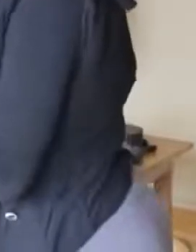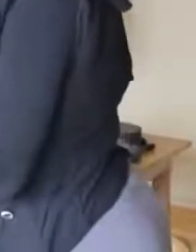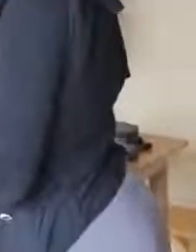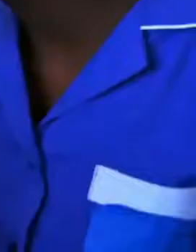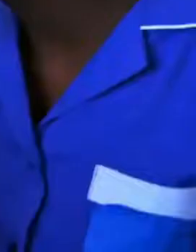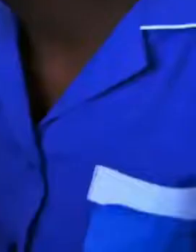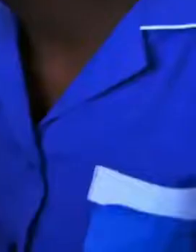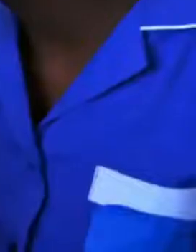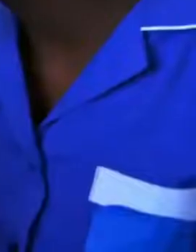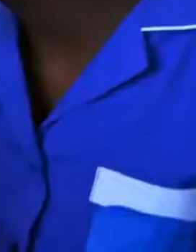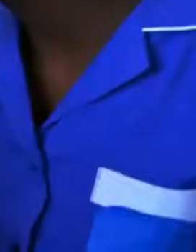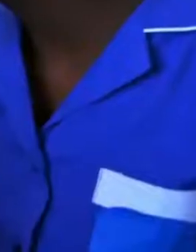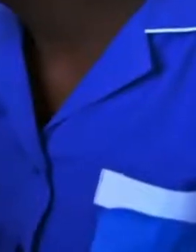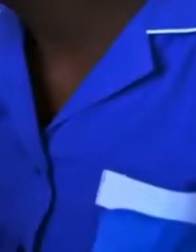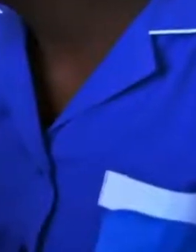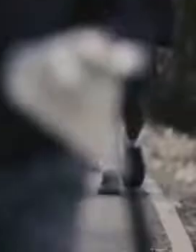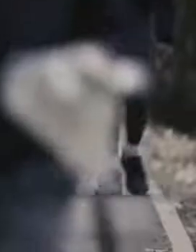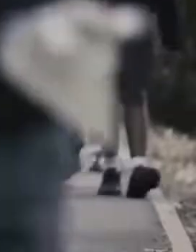bien común mundial.